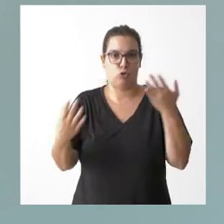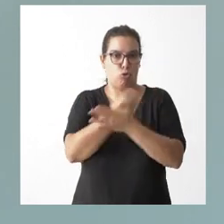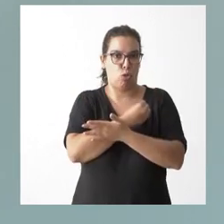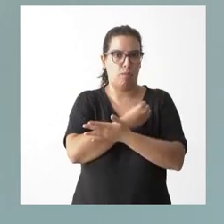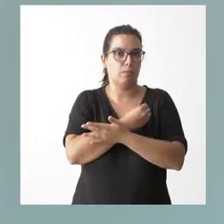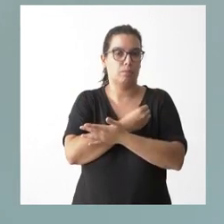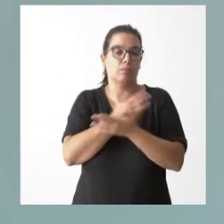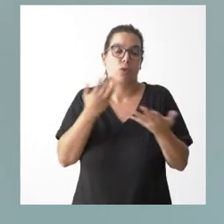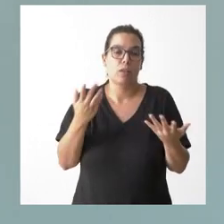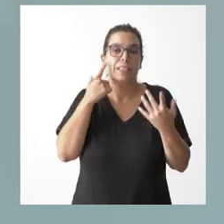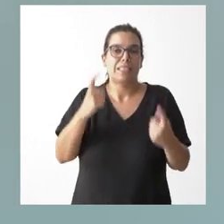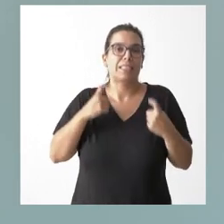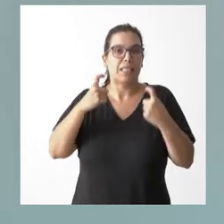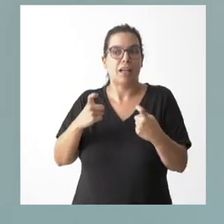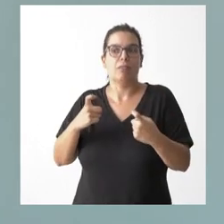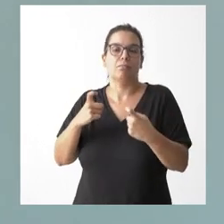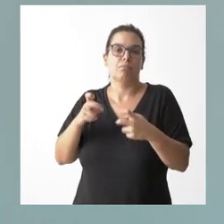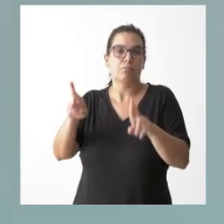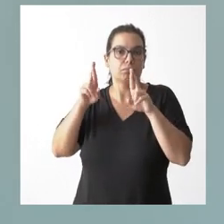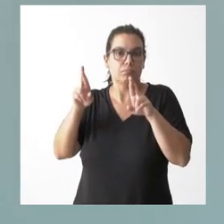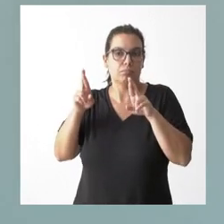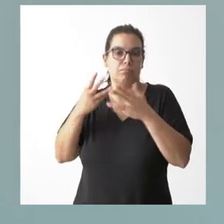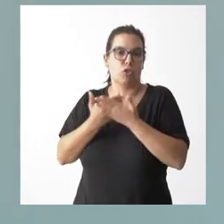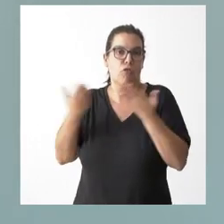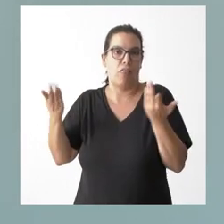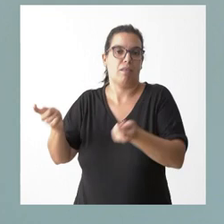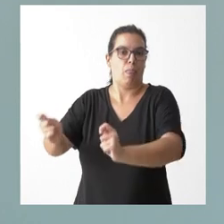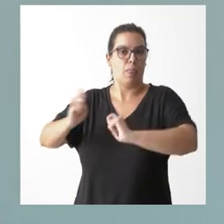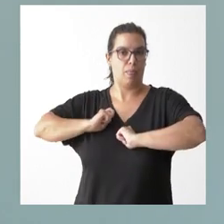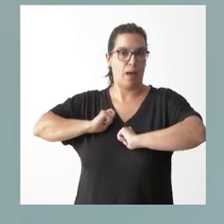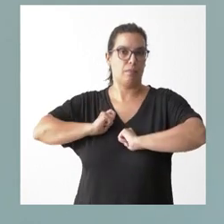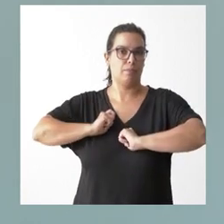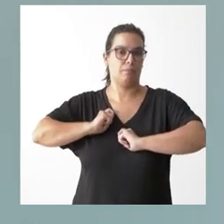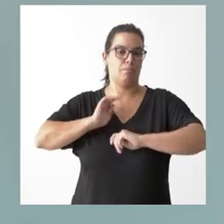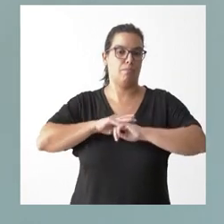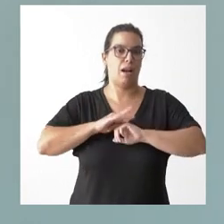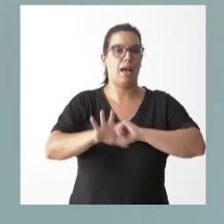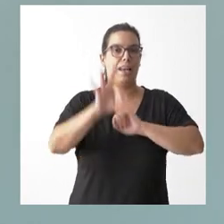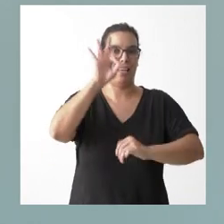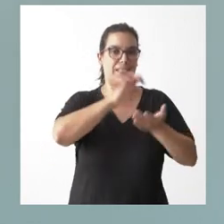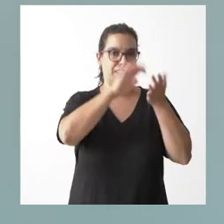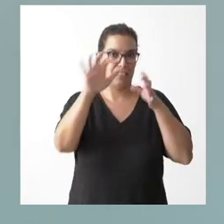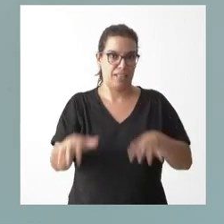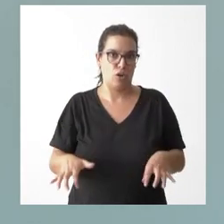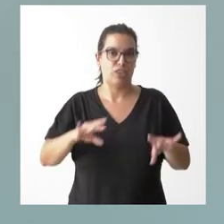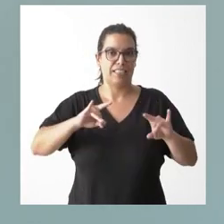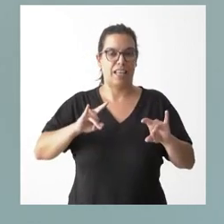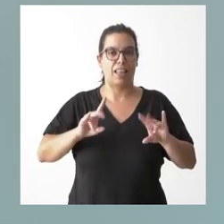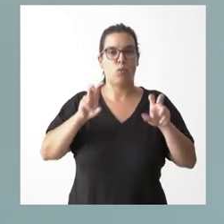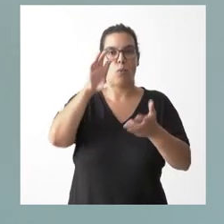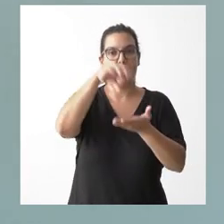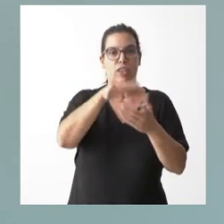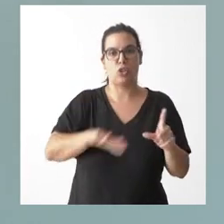por tanto, vamos a concurrir a este proceso con la confianza de que finalmente sea Castilla y León la sede de este centro de